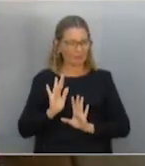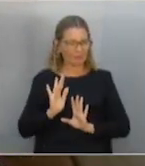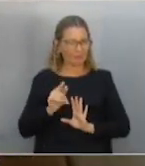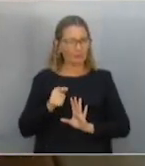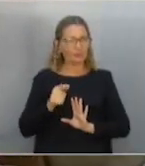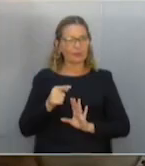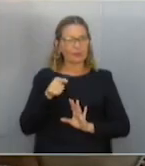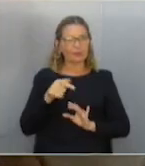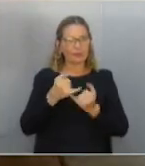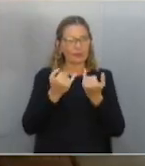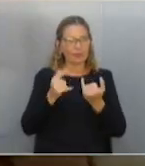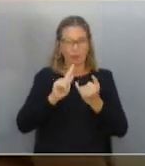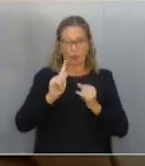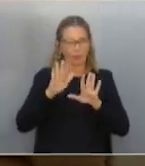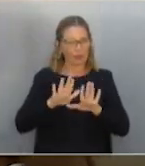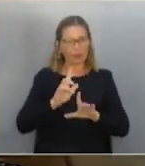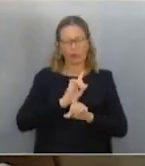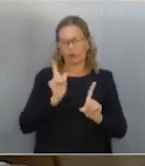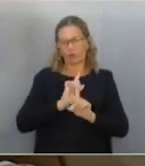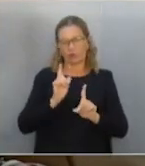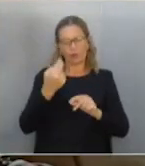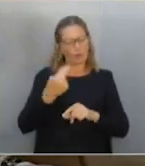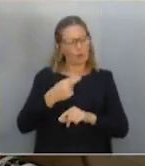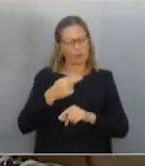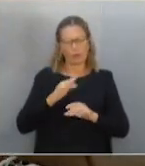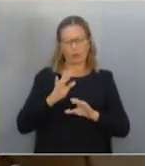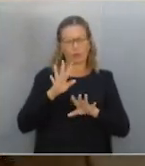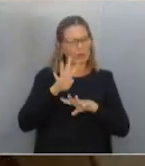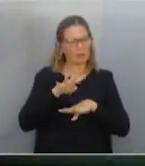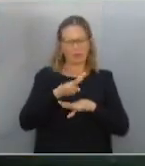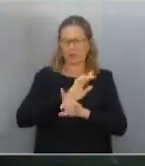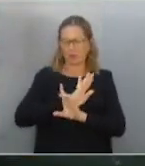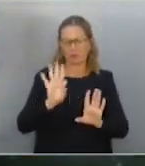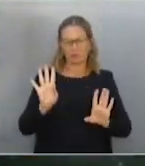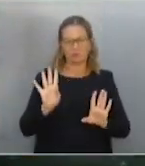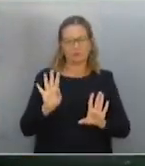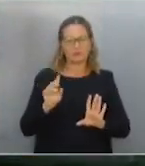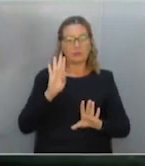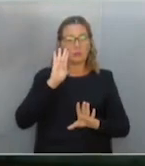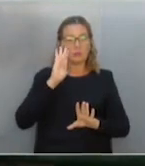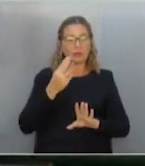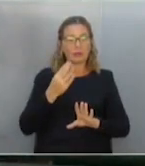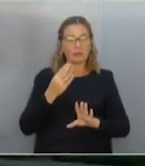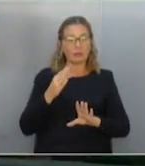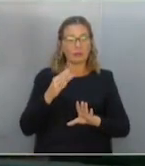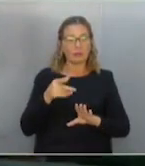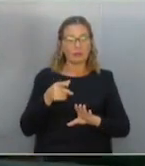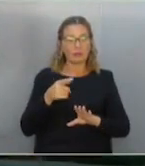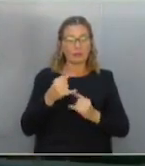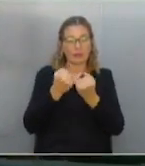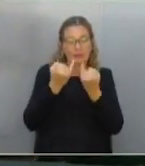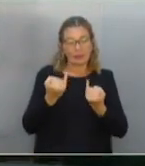vos ese día no parás. No, nunca manifesté, nunca no. Me parece que concuerda con lo que simboliza el